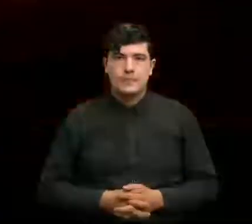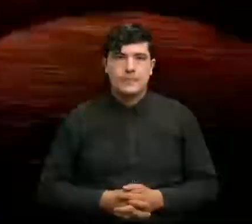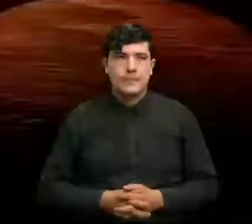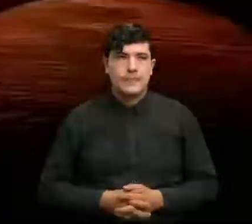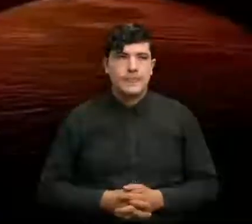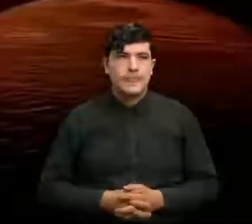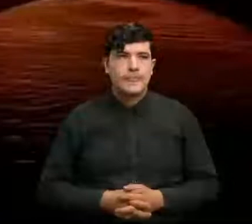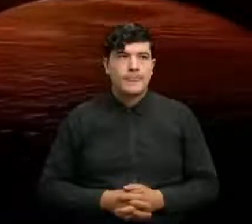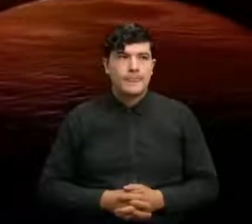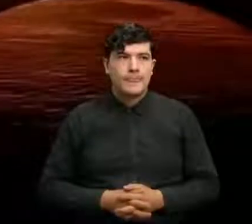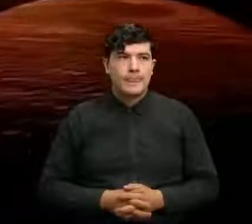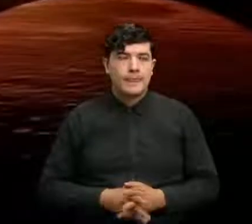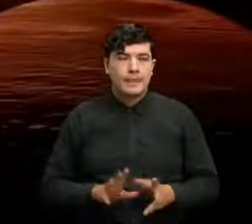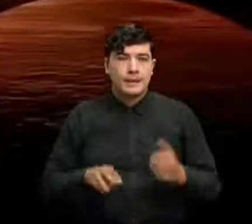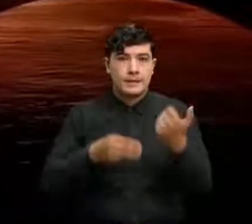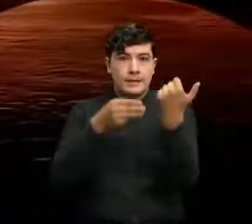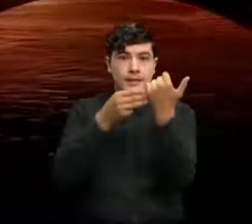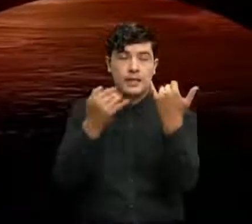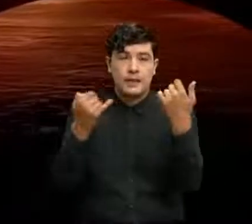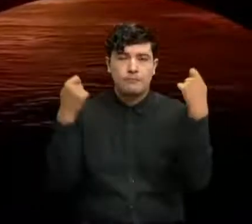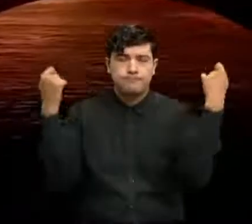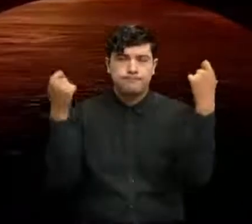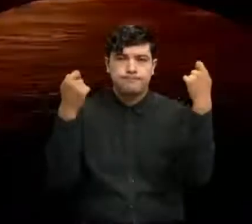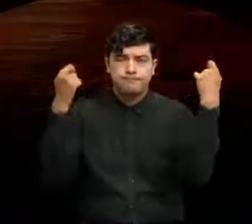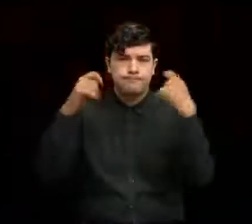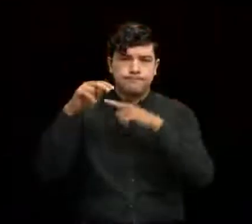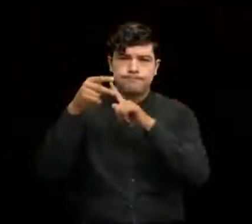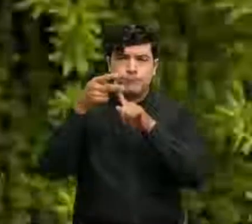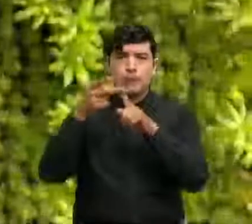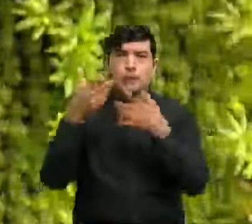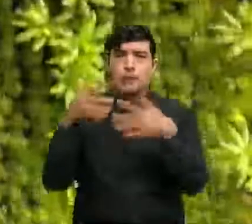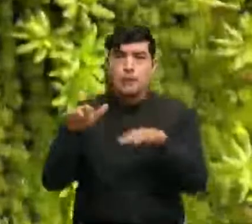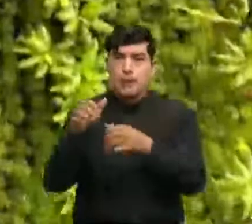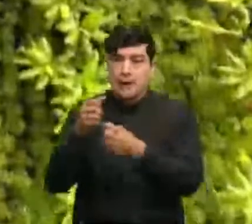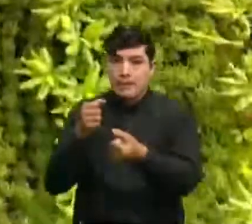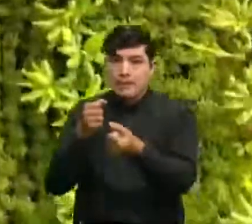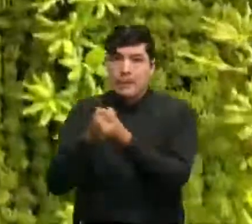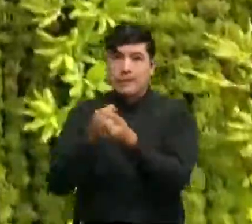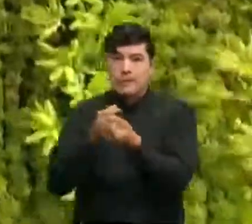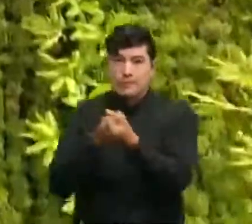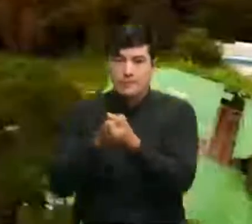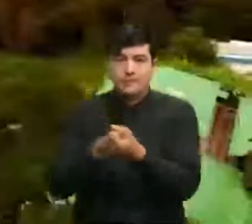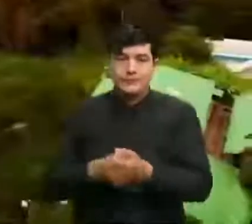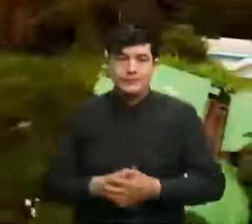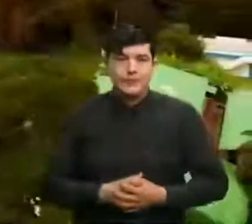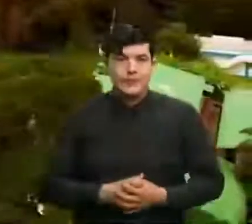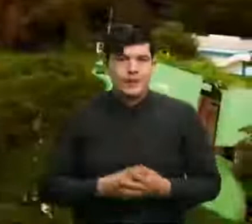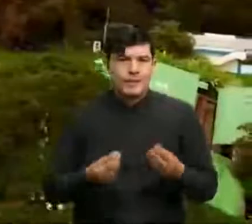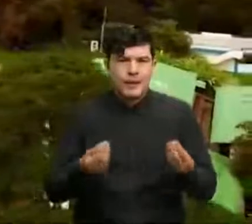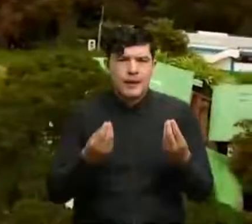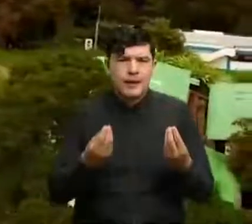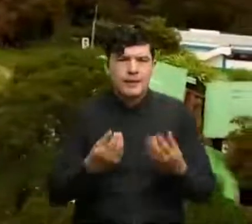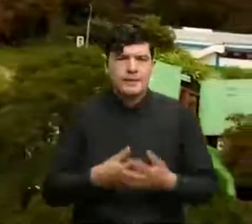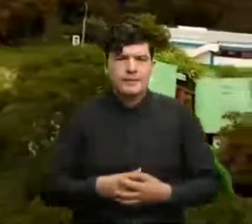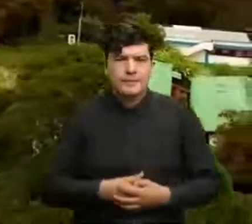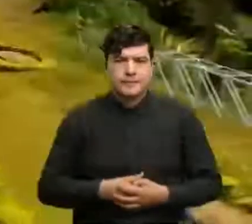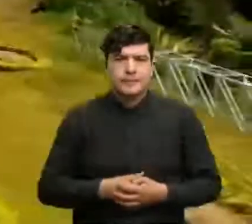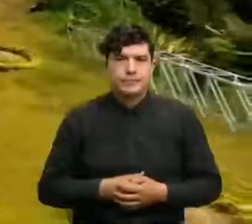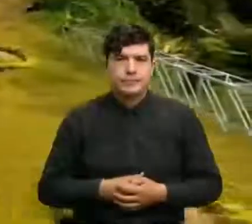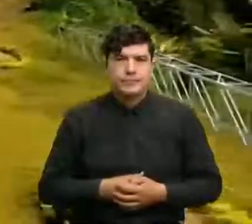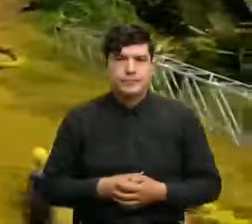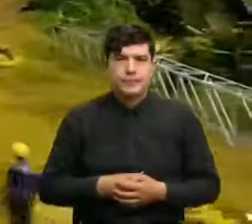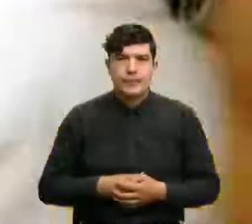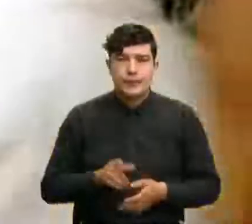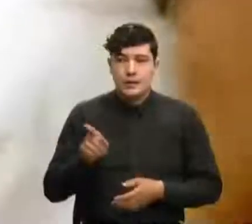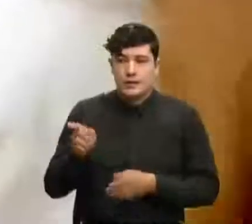El Servicio Nacional de Aprendizaje SENA lanzó la segunda convocatoria de apoyo de sostenimiento regular, la cual busca entregar beneficios económicos a